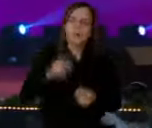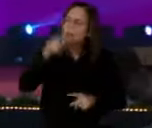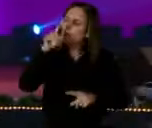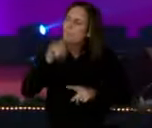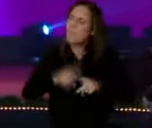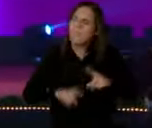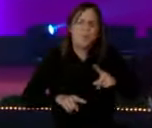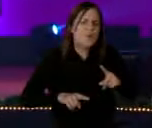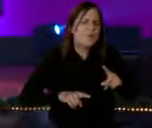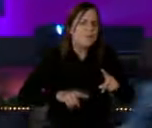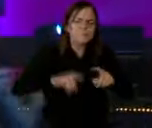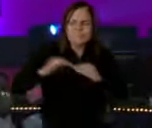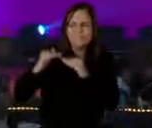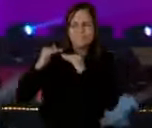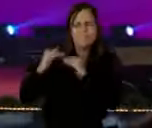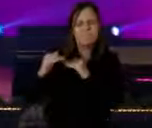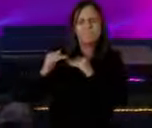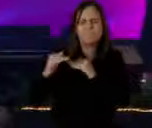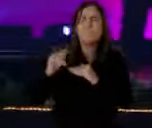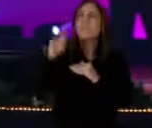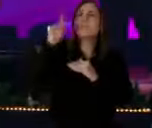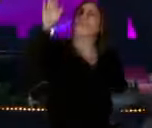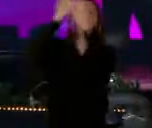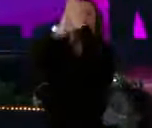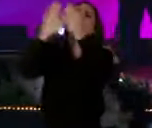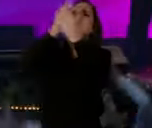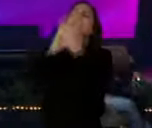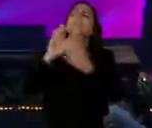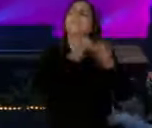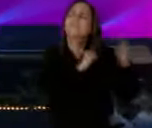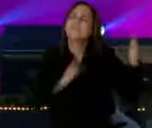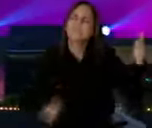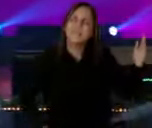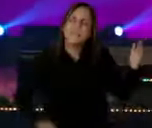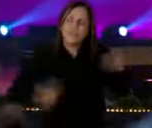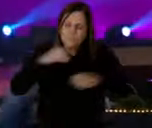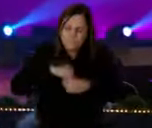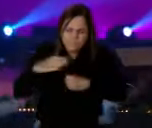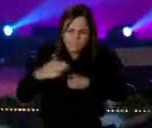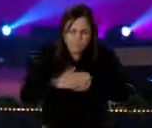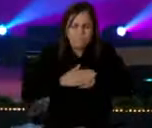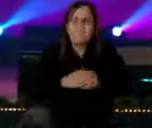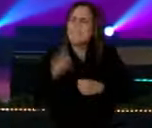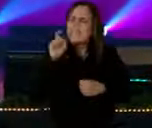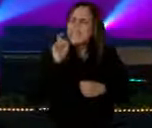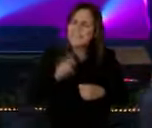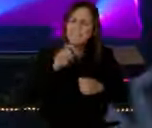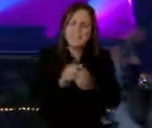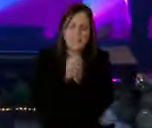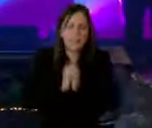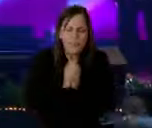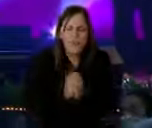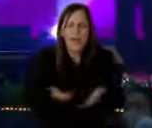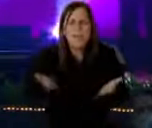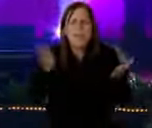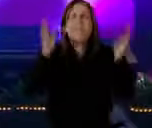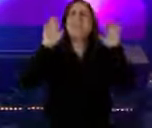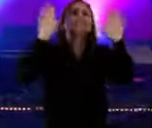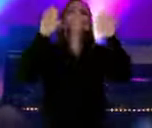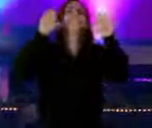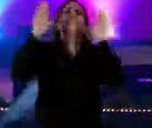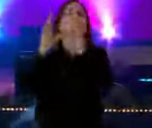la presencia, cuando la presencia del Señor habita en nosotros, tenemos que adorar, tenemos que exaltar, tenemos que hablar en otras